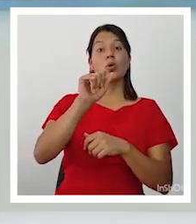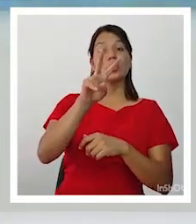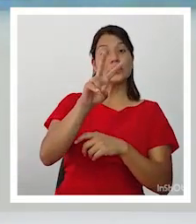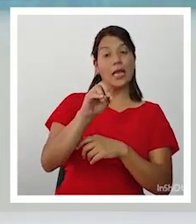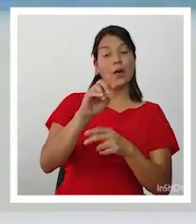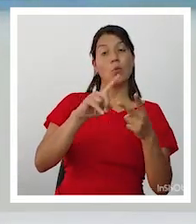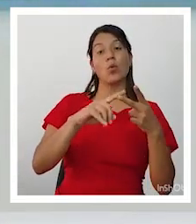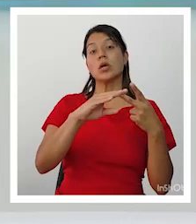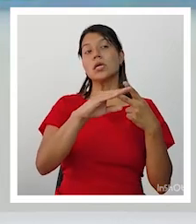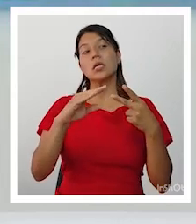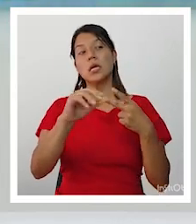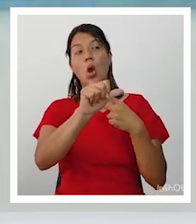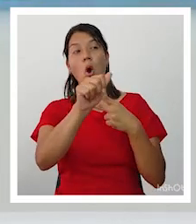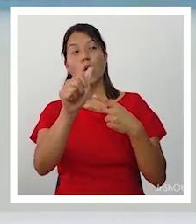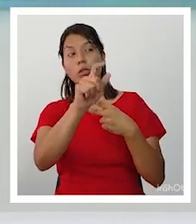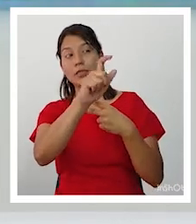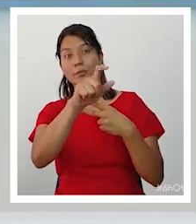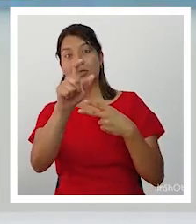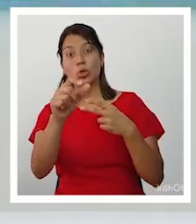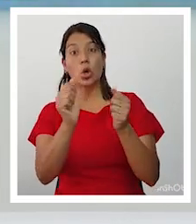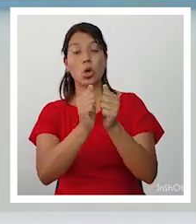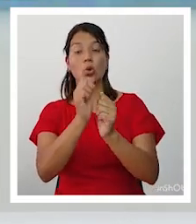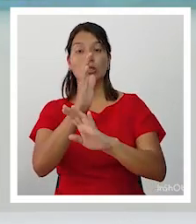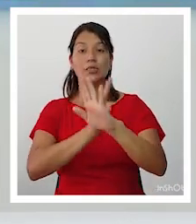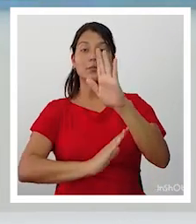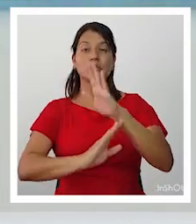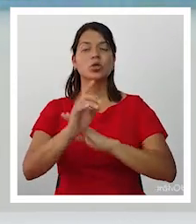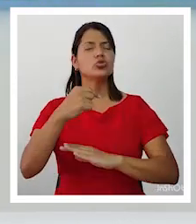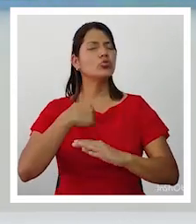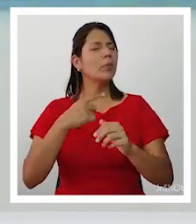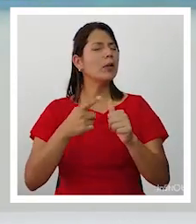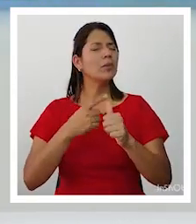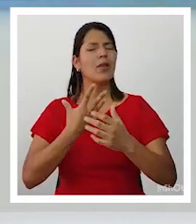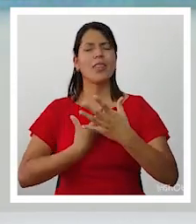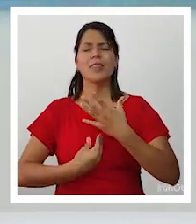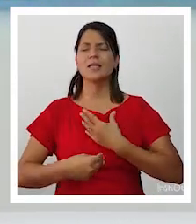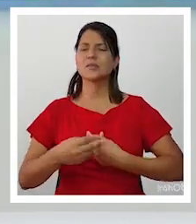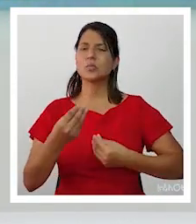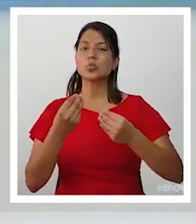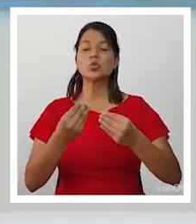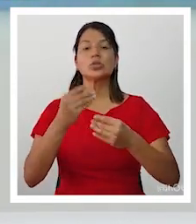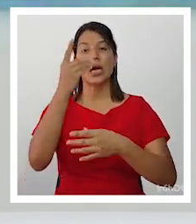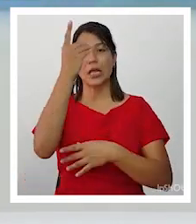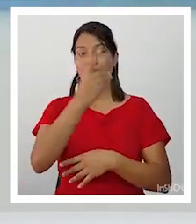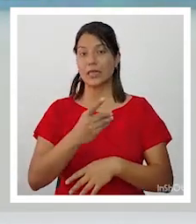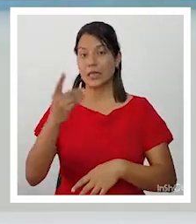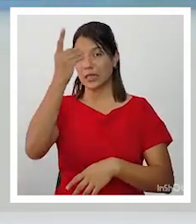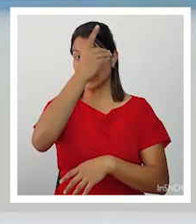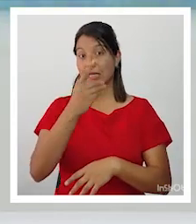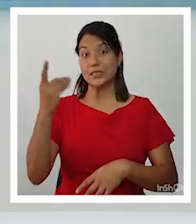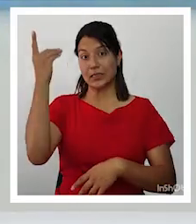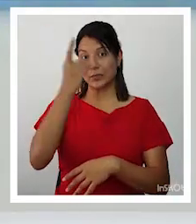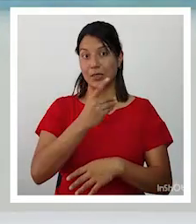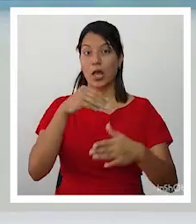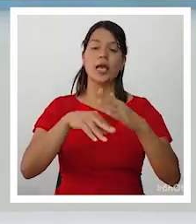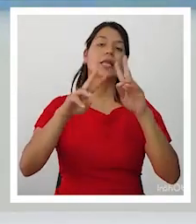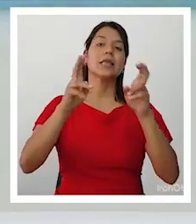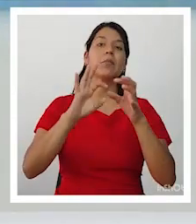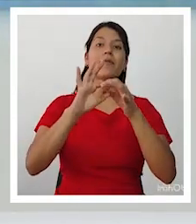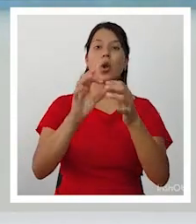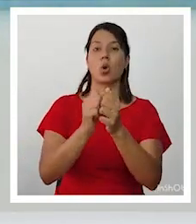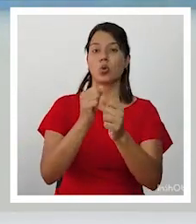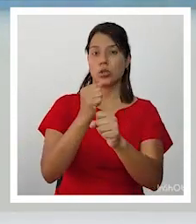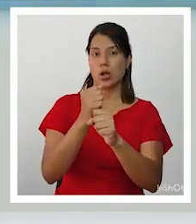muchas personas con alguna situación de discapacidad, sufrimos muchísima discriminación en temas laborales, en donde, por ejemplo,